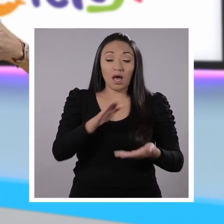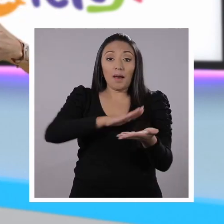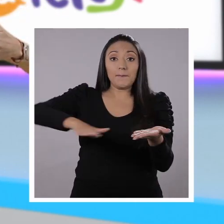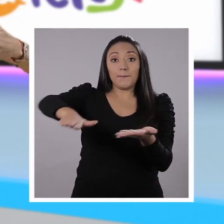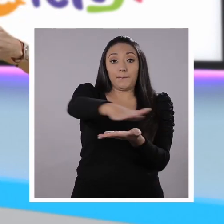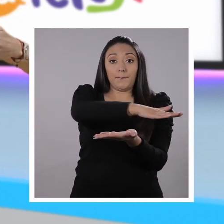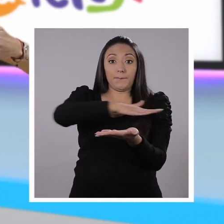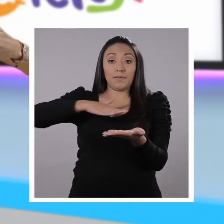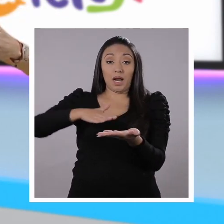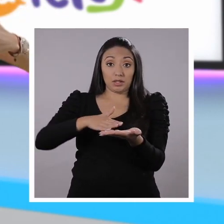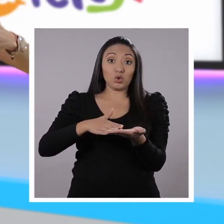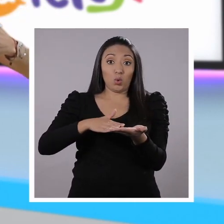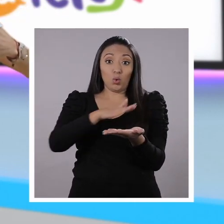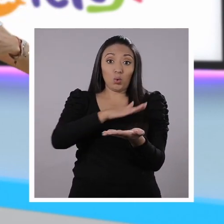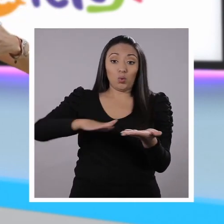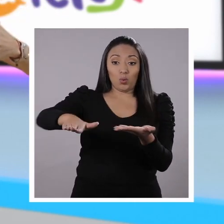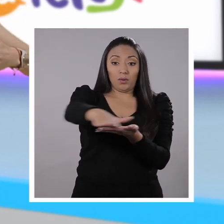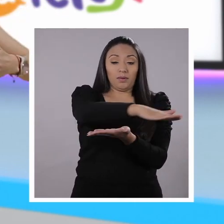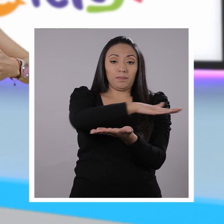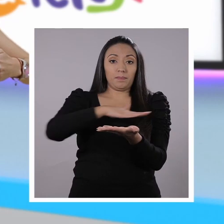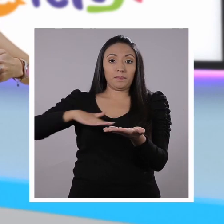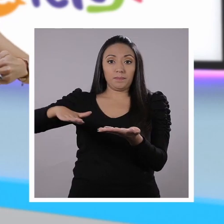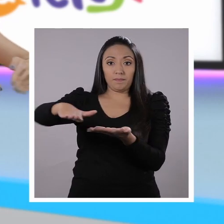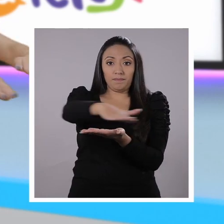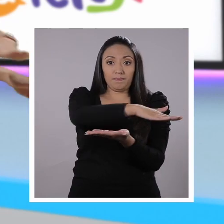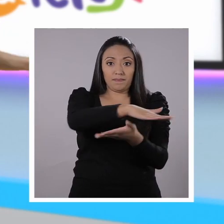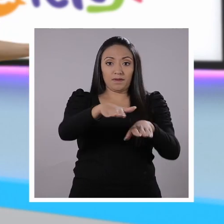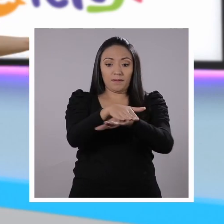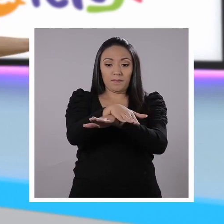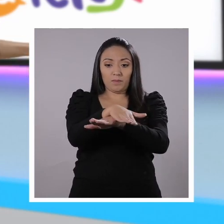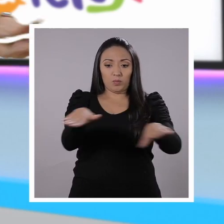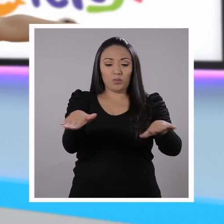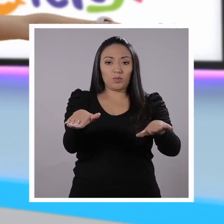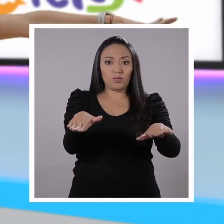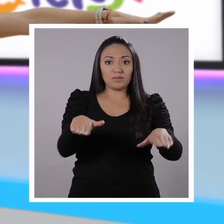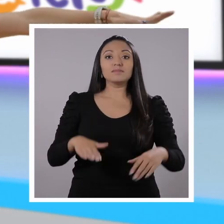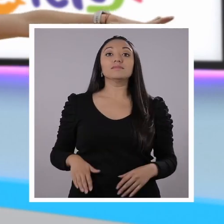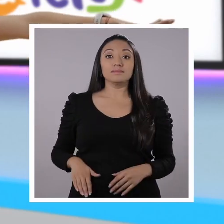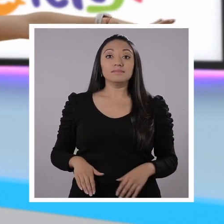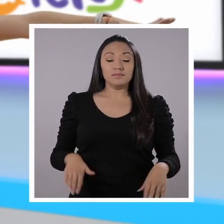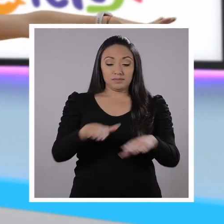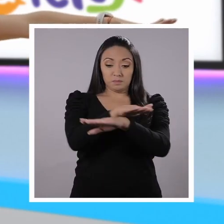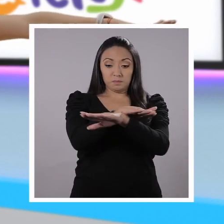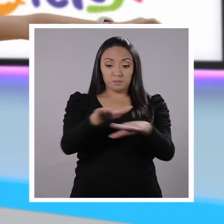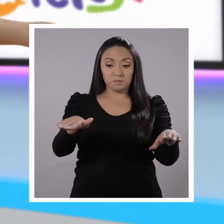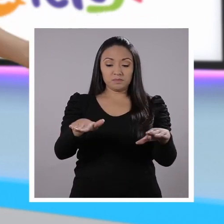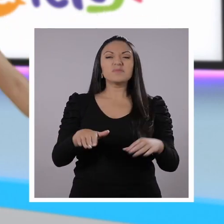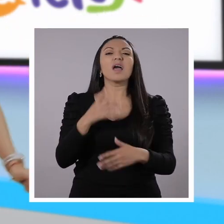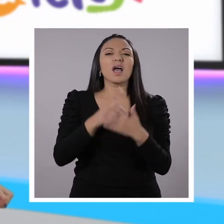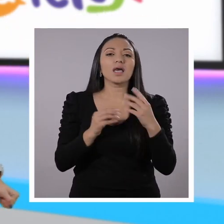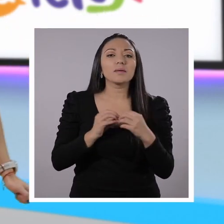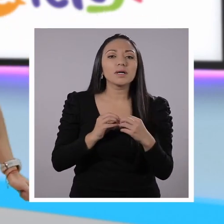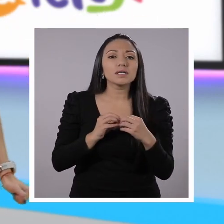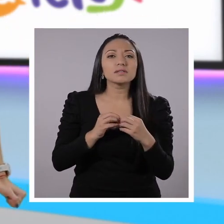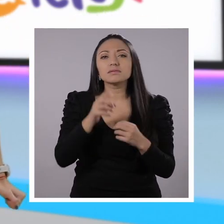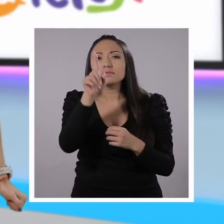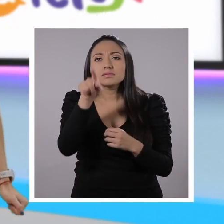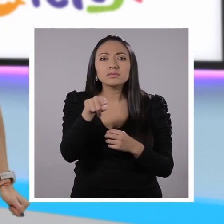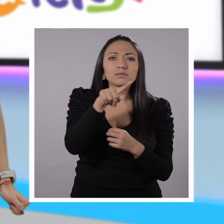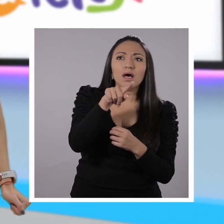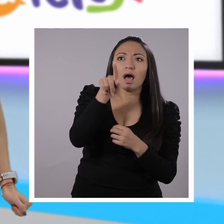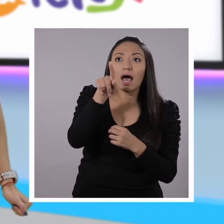el plato extendido. Y el plato extendido o plato llano, que es liso. Muy bien. ¿Qué más tenemos por